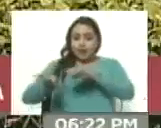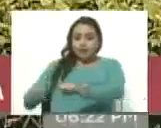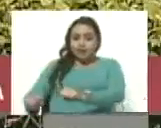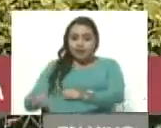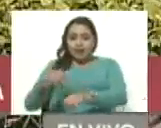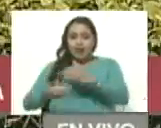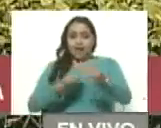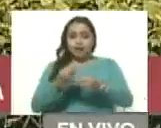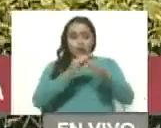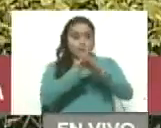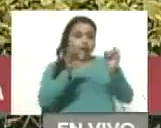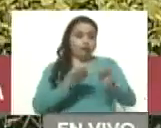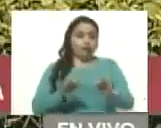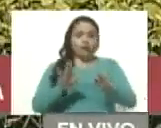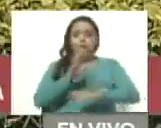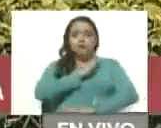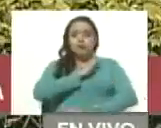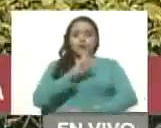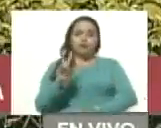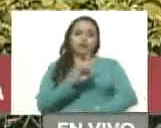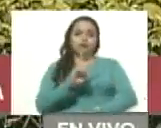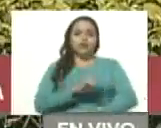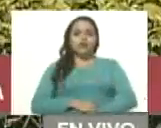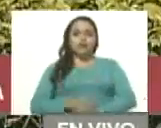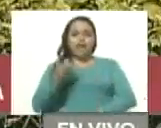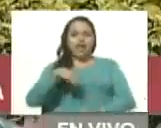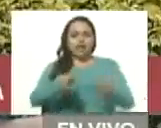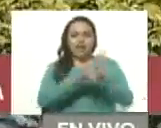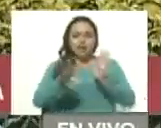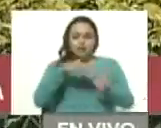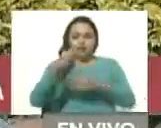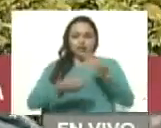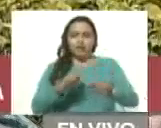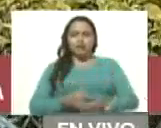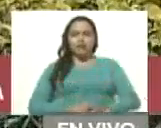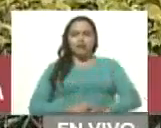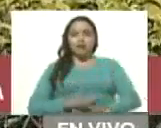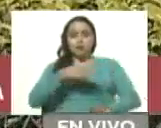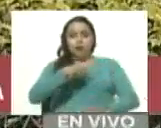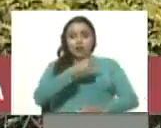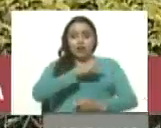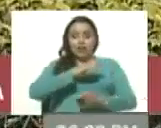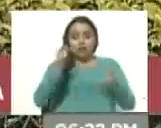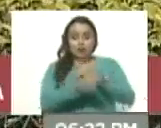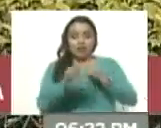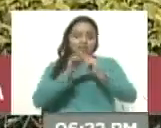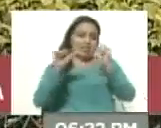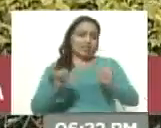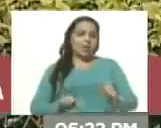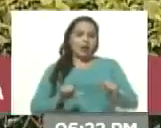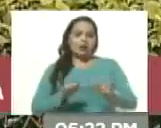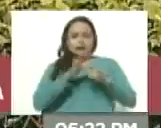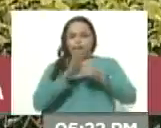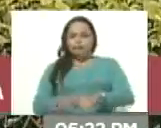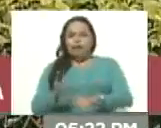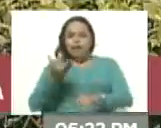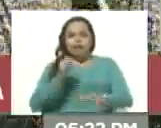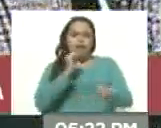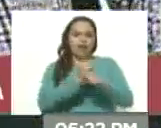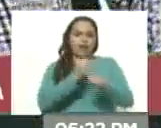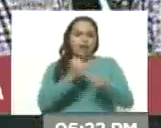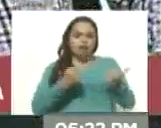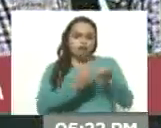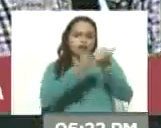a la venezolana diseño y tiene todo el derecho de hacerlo de cambiar este sistema tan opresivo y está trabajando por su pueblo